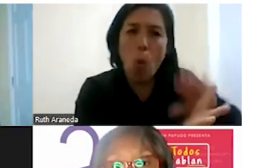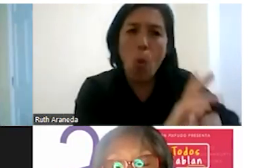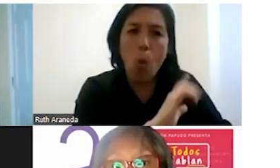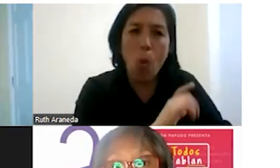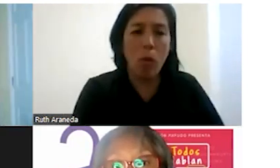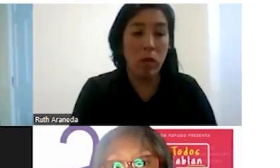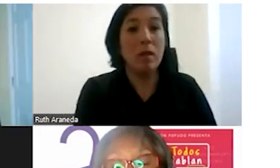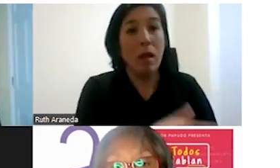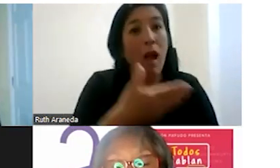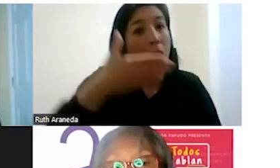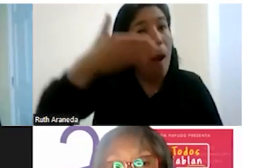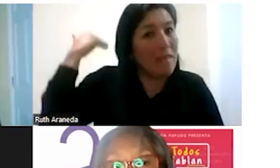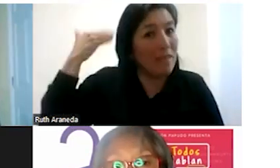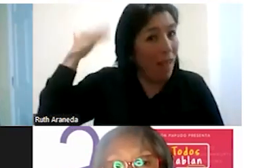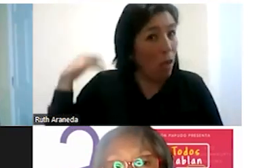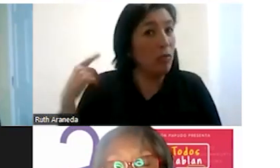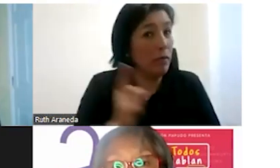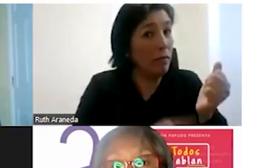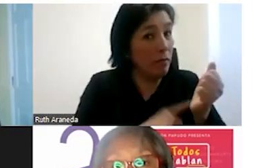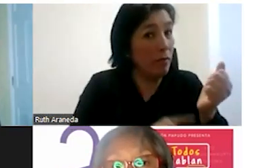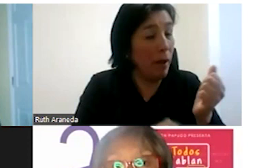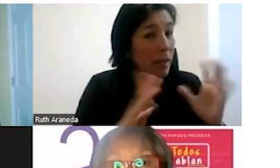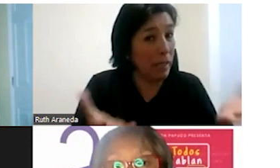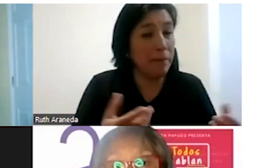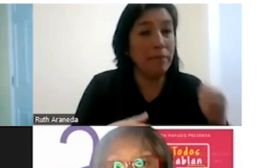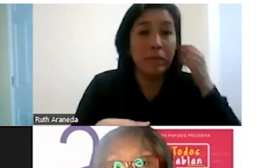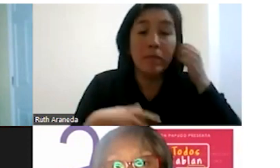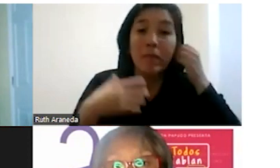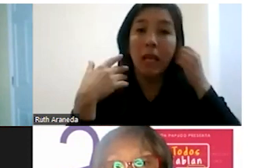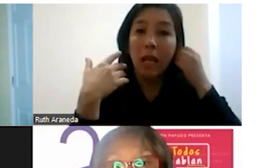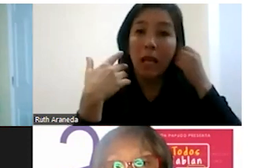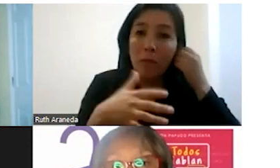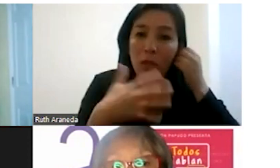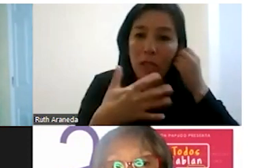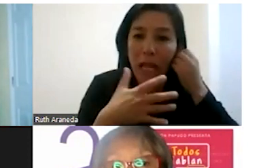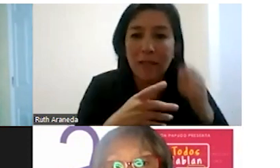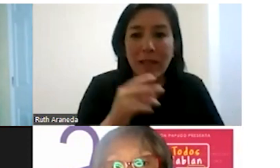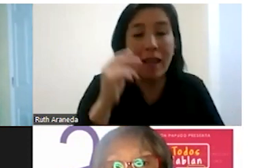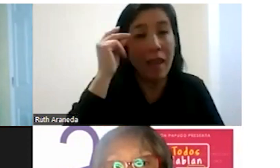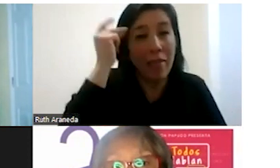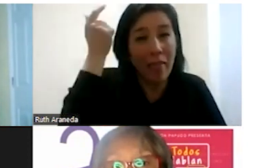de su pasado también. Exacto. Entonces, muchas gracias. Este tipo de iniciativas